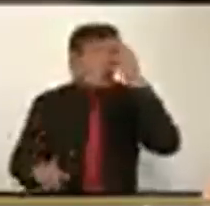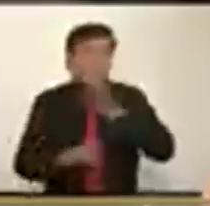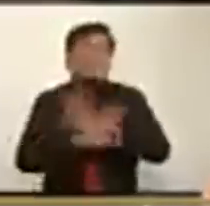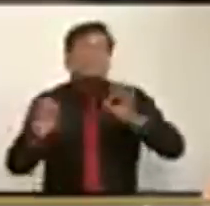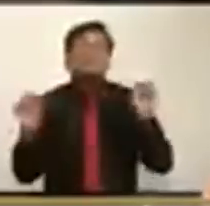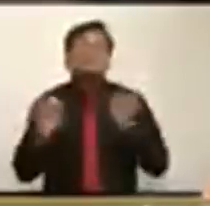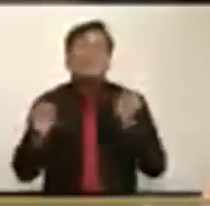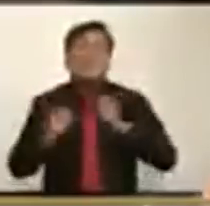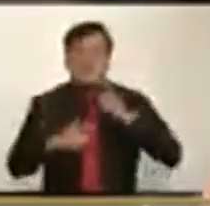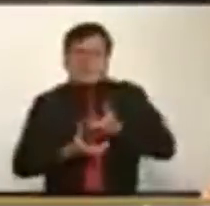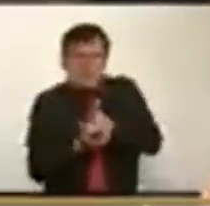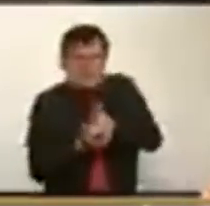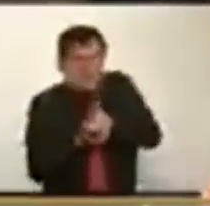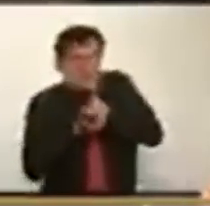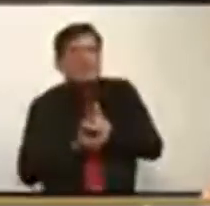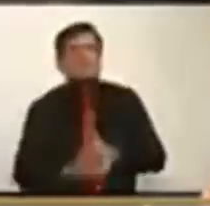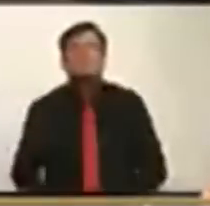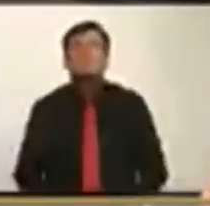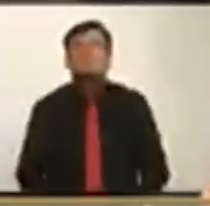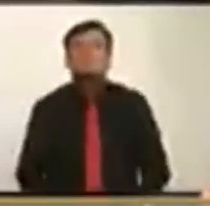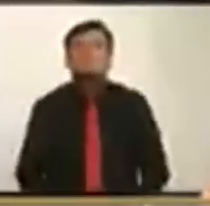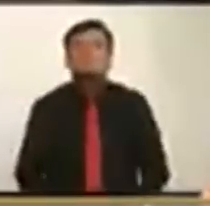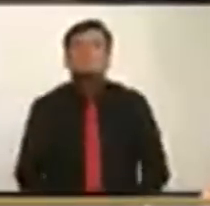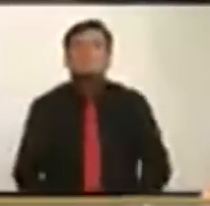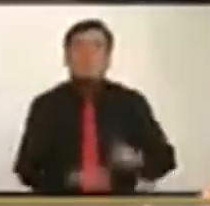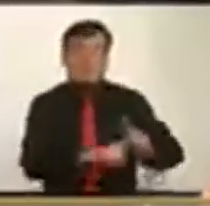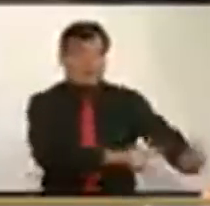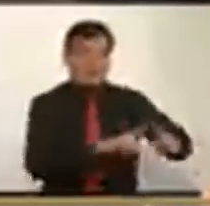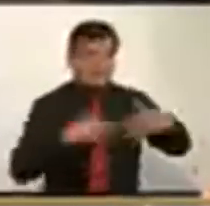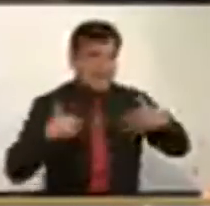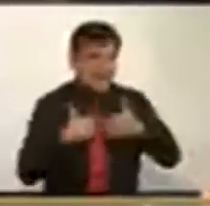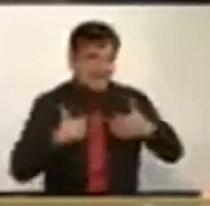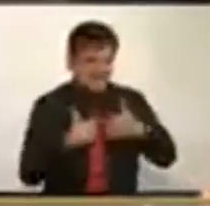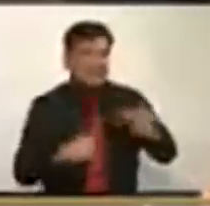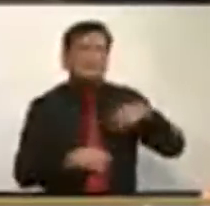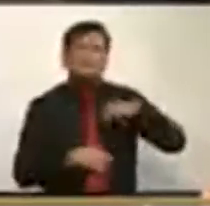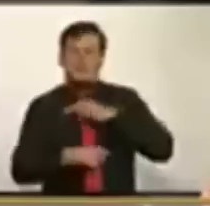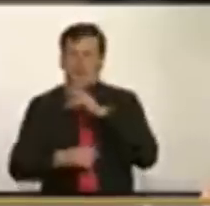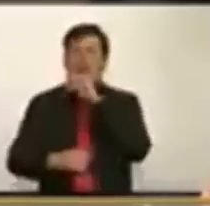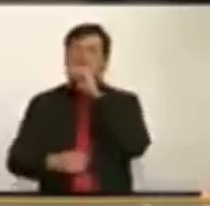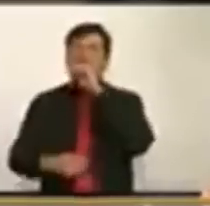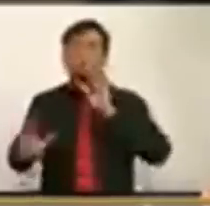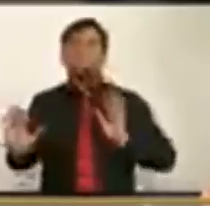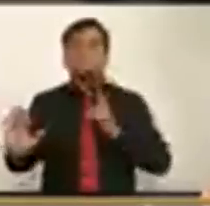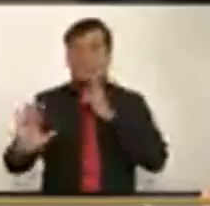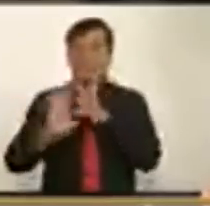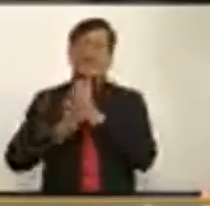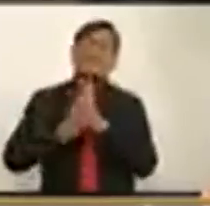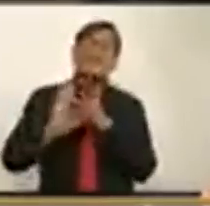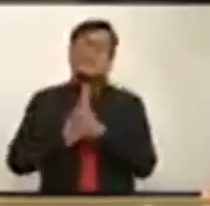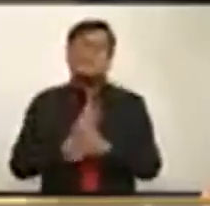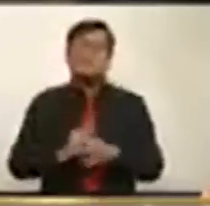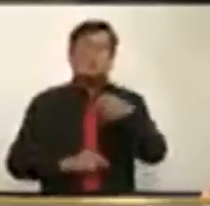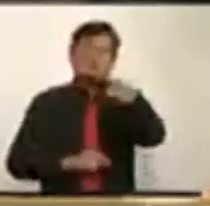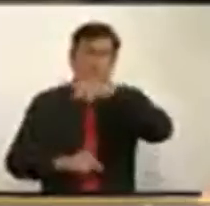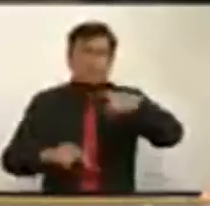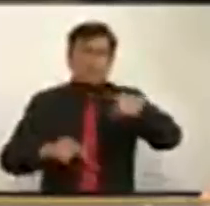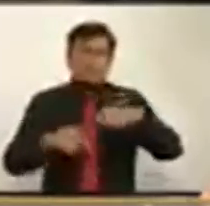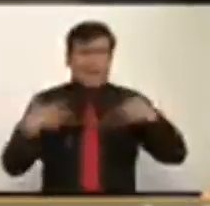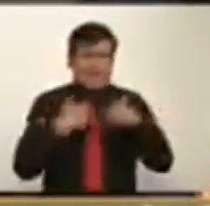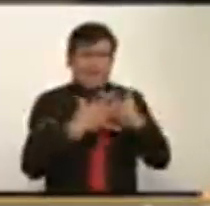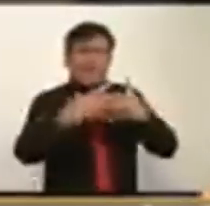sicarios. Lo que nos diferencia del animal es hablar. No inviten ustedes a Colombia la animalidad